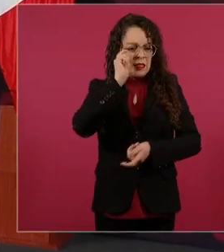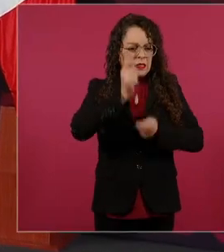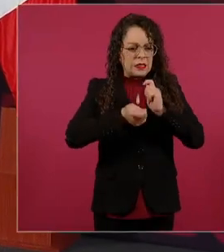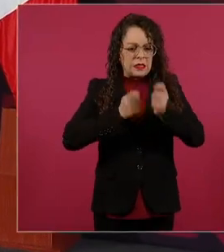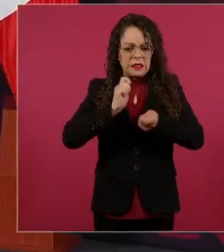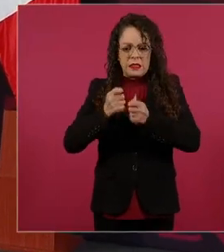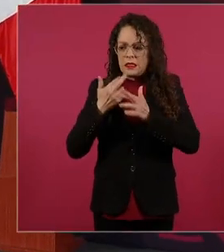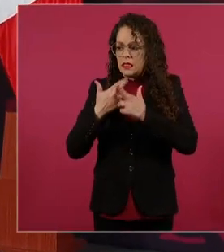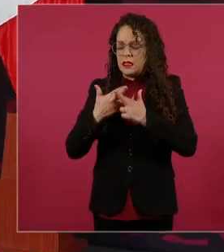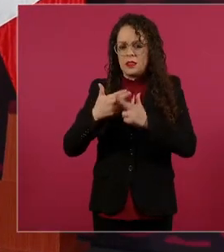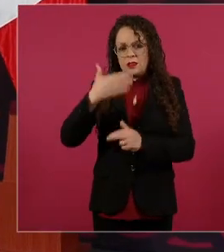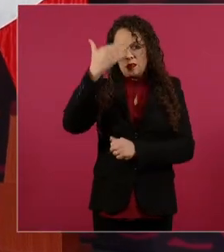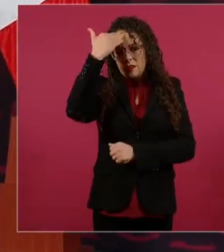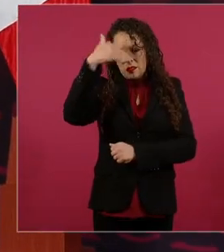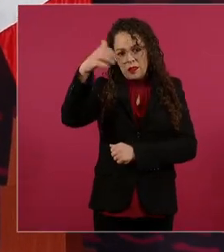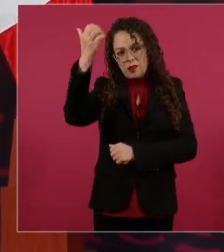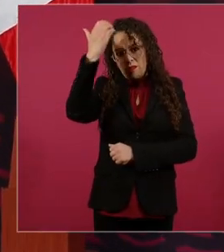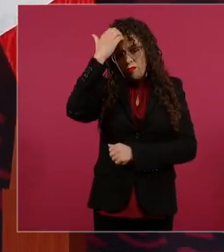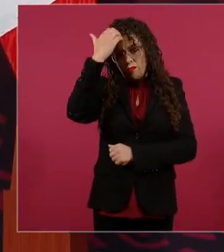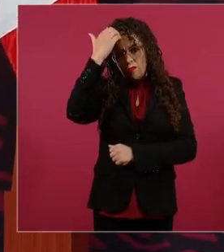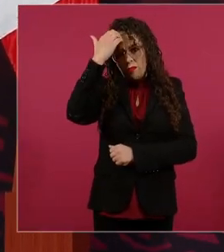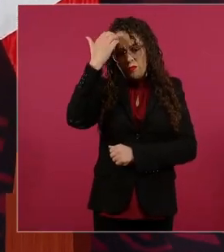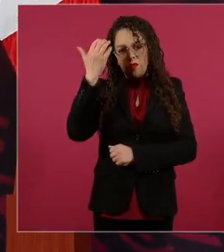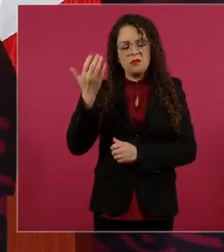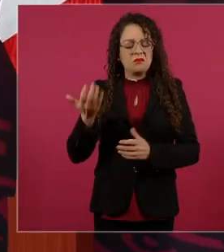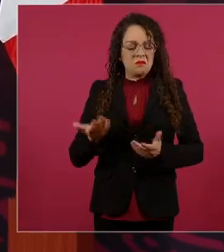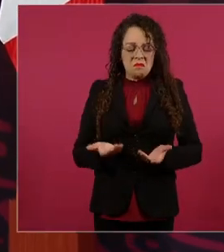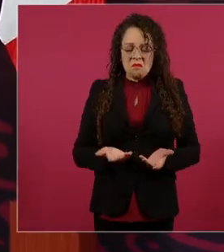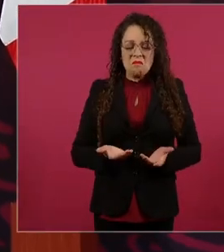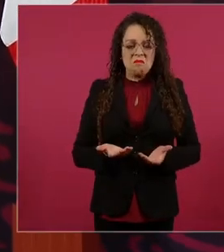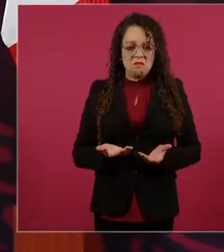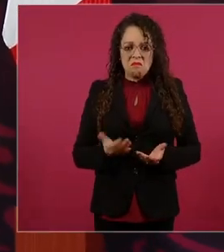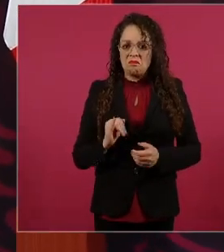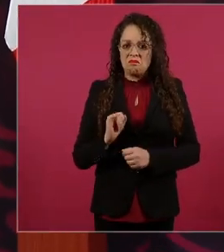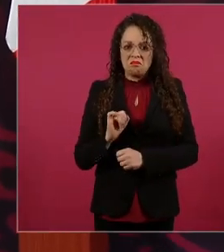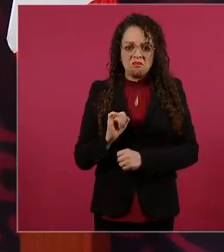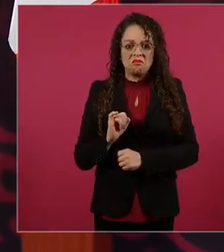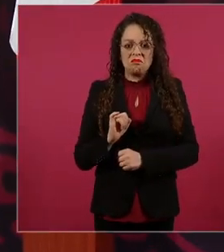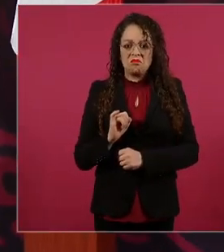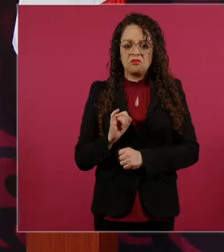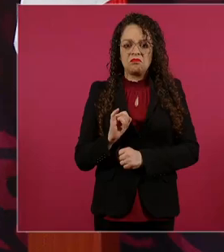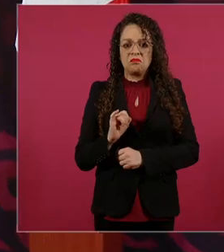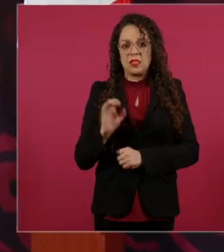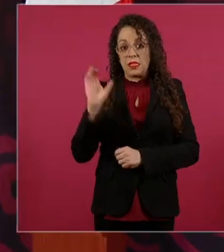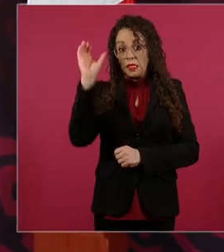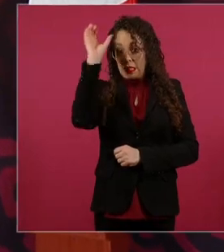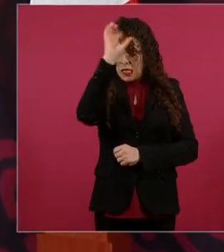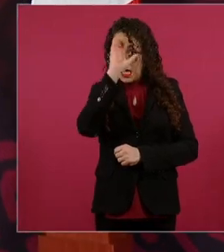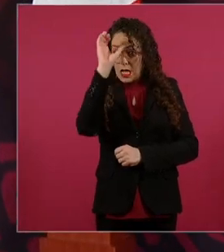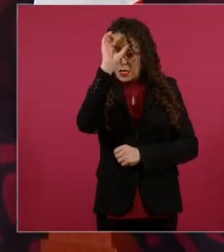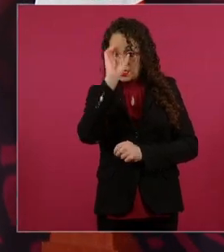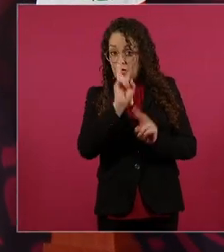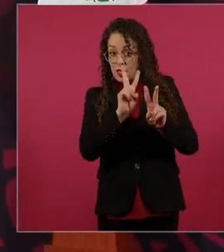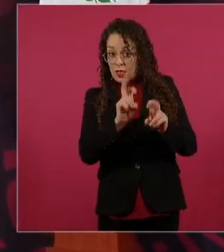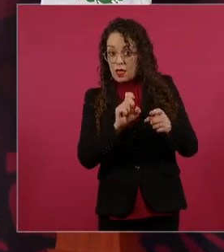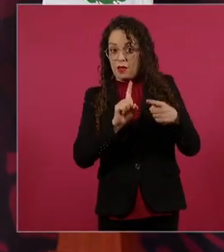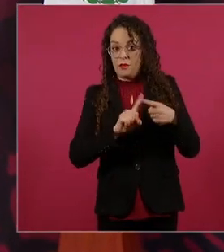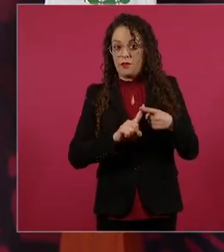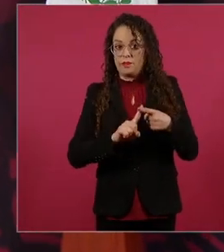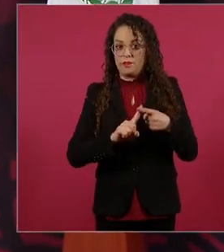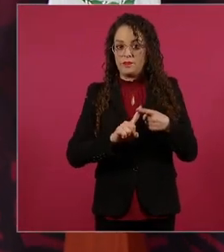Sobre Cuestiones De ciencia De tecnología